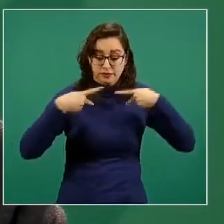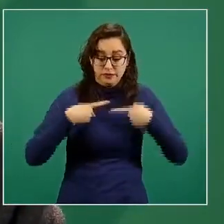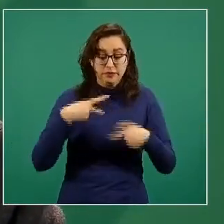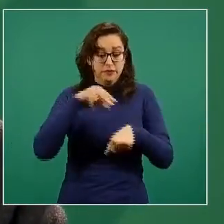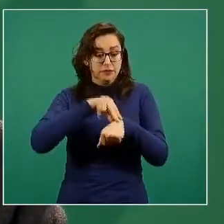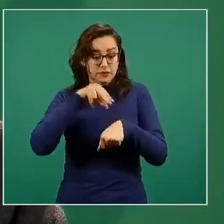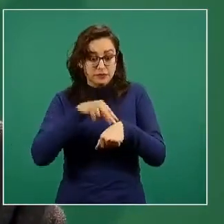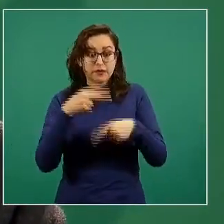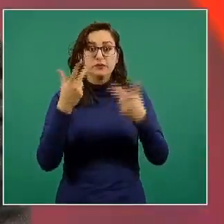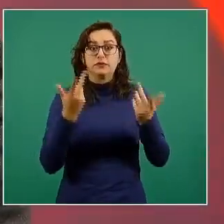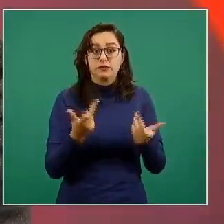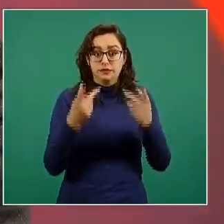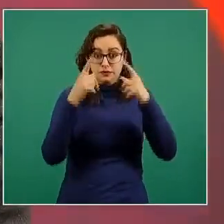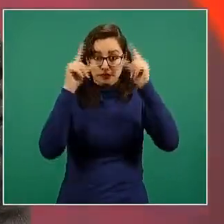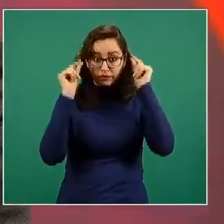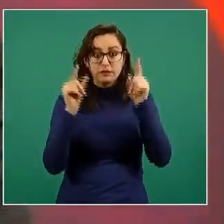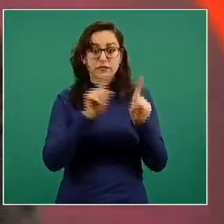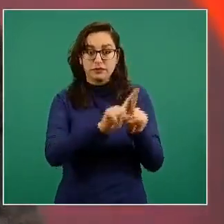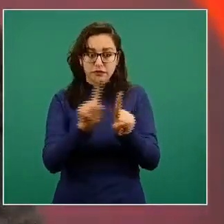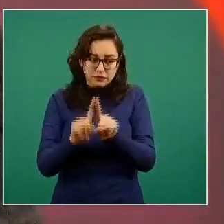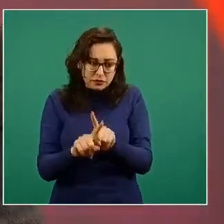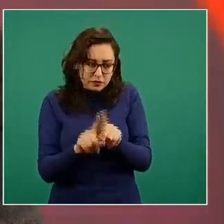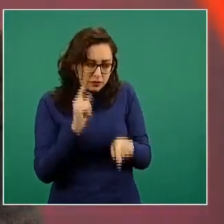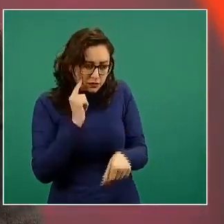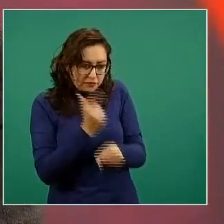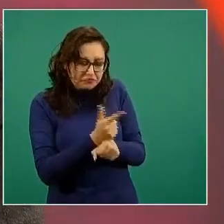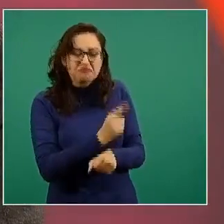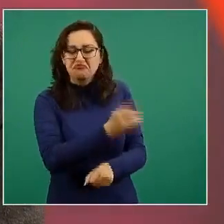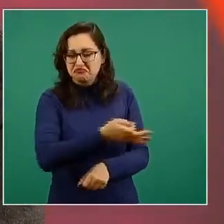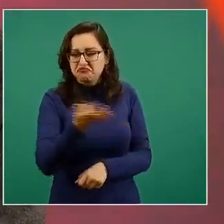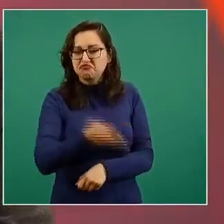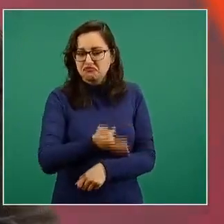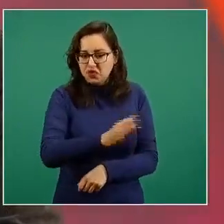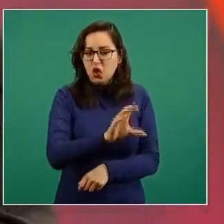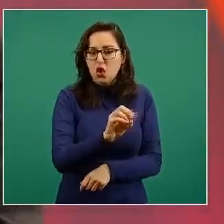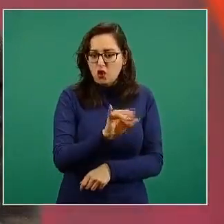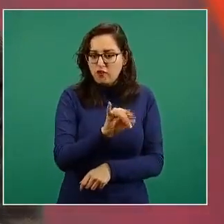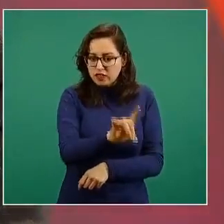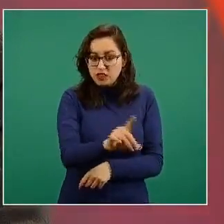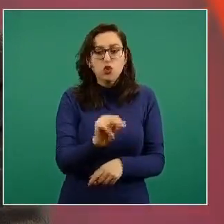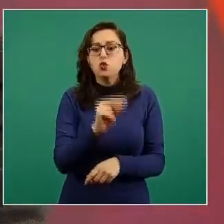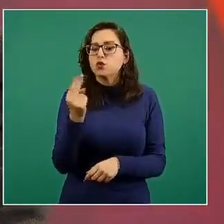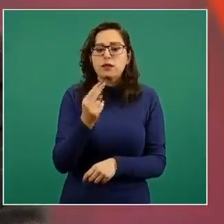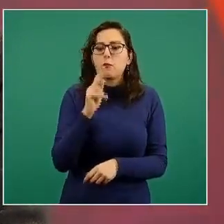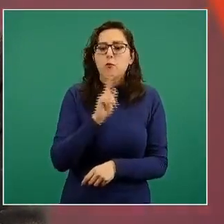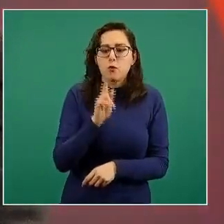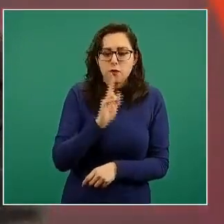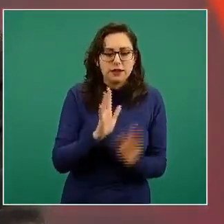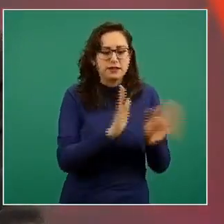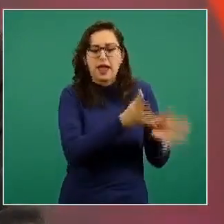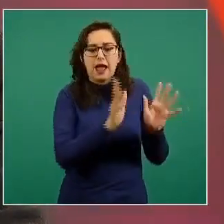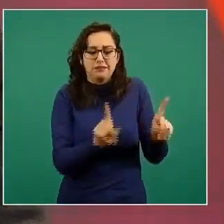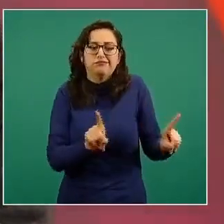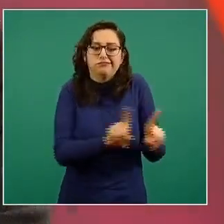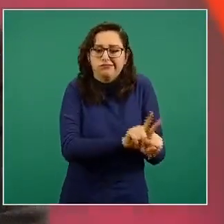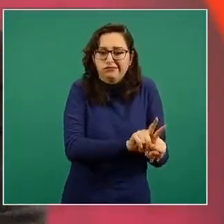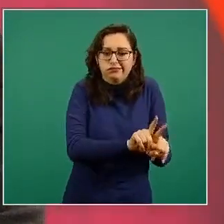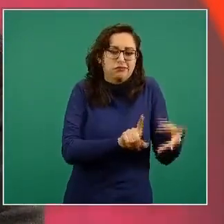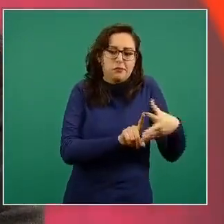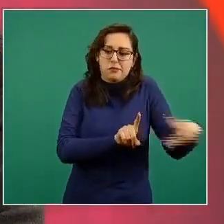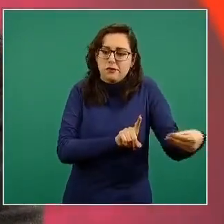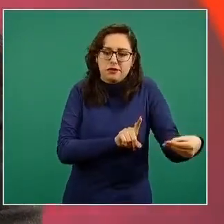que tienen COVID. Y desde luego la vigilancia epidemiológica, los números que presentamos aquí, parten de